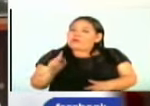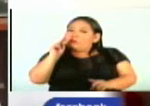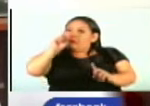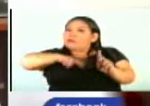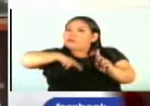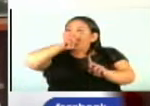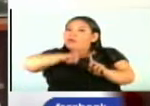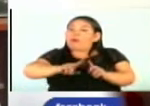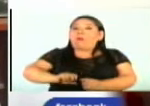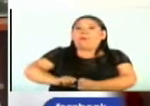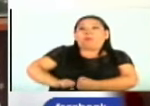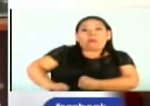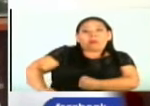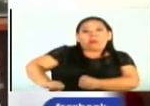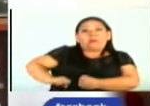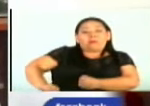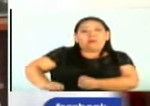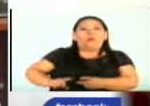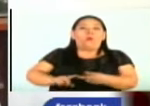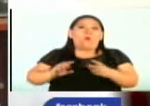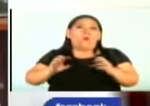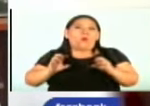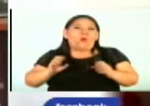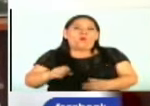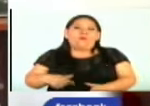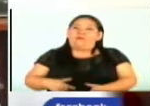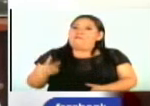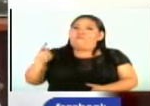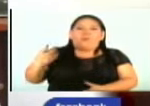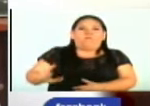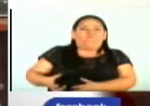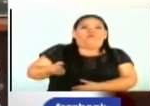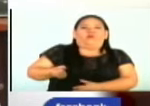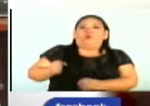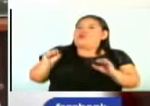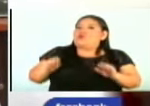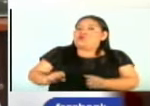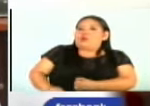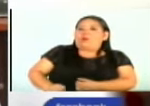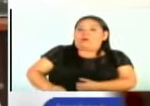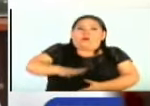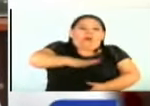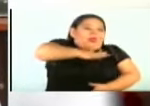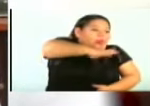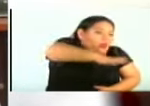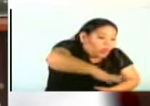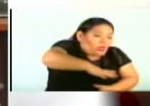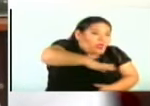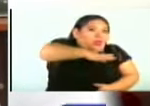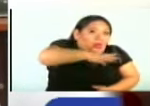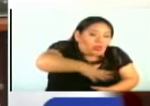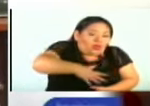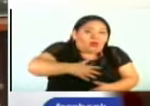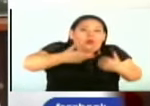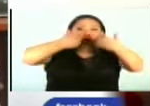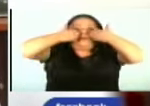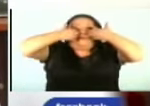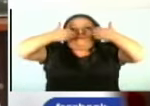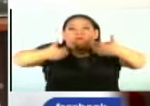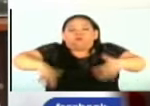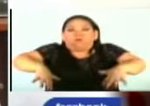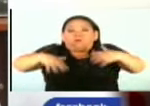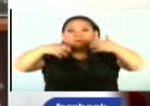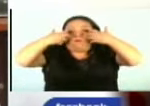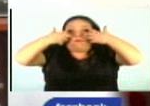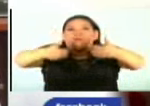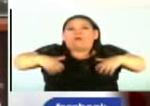con diarrea y otros con estreñimiento. Náuseas, vómitos, fiebre de fuerte